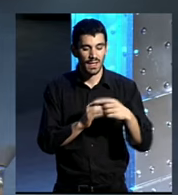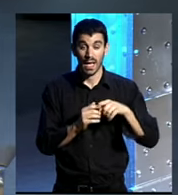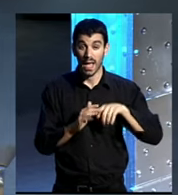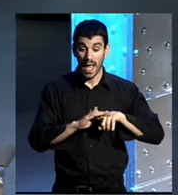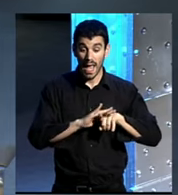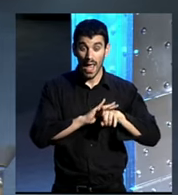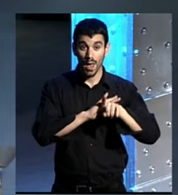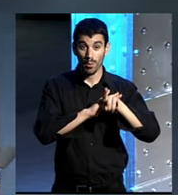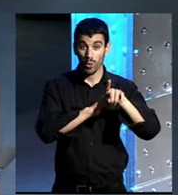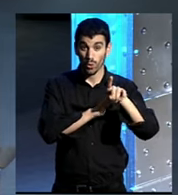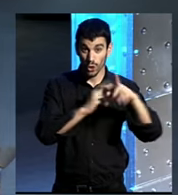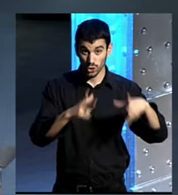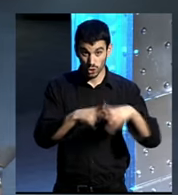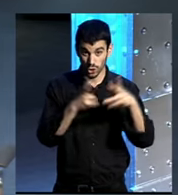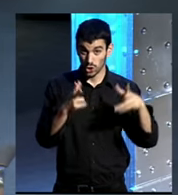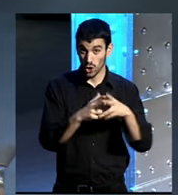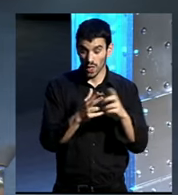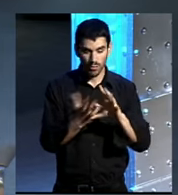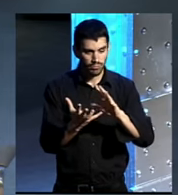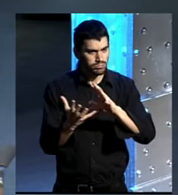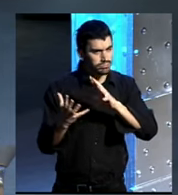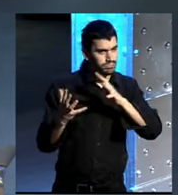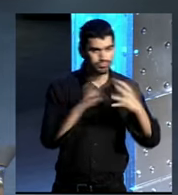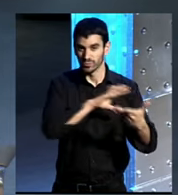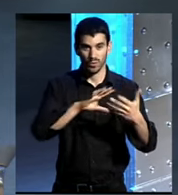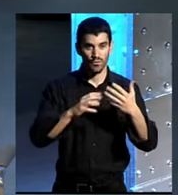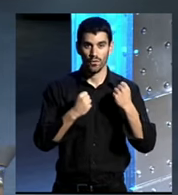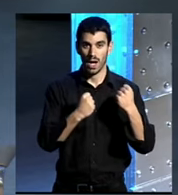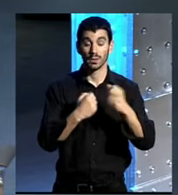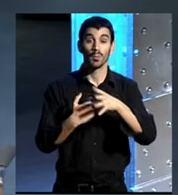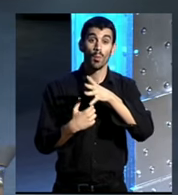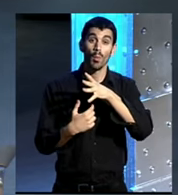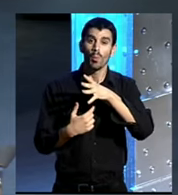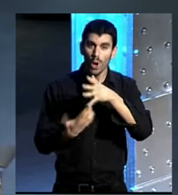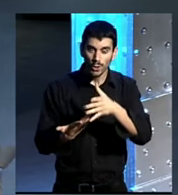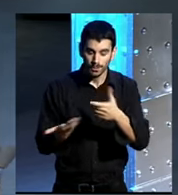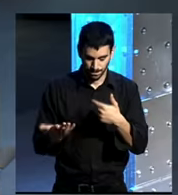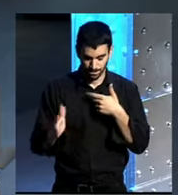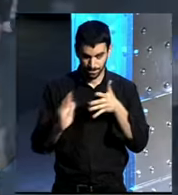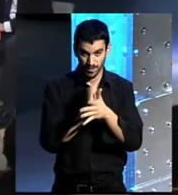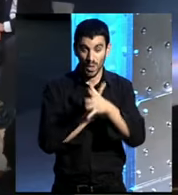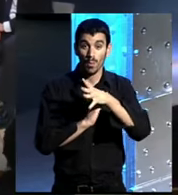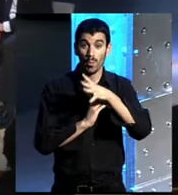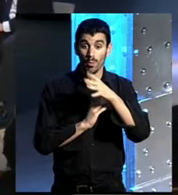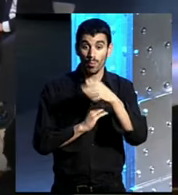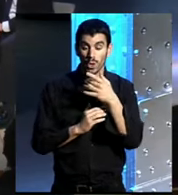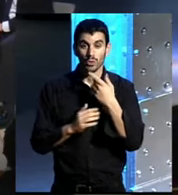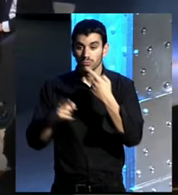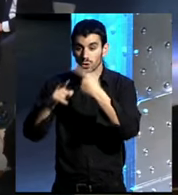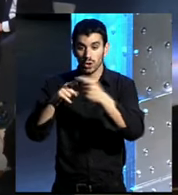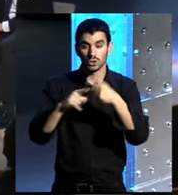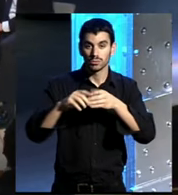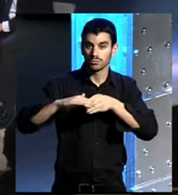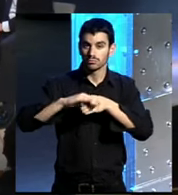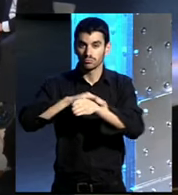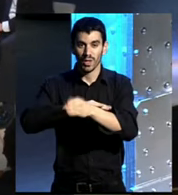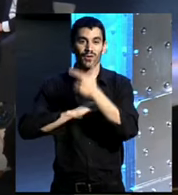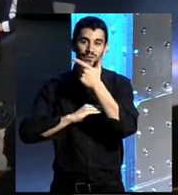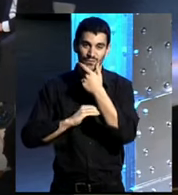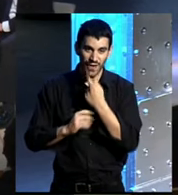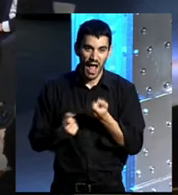del desarrollo social. ¿Por qué? Porque hace las cosas más accesibles, pero además está claro que el